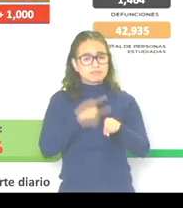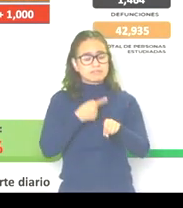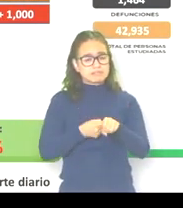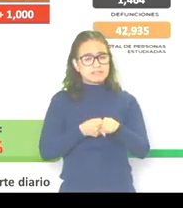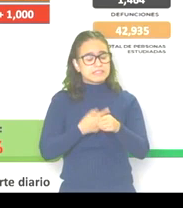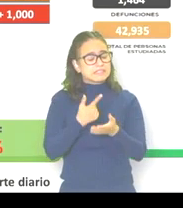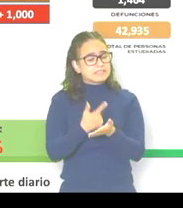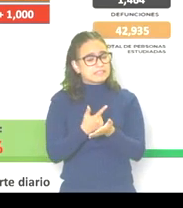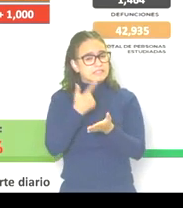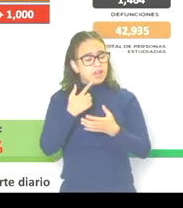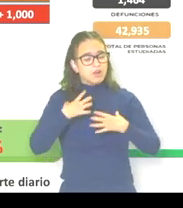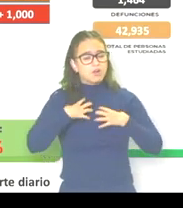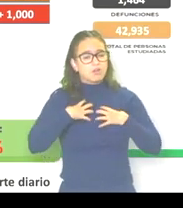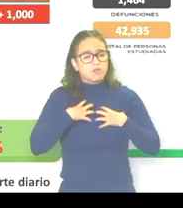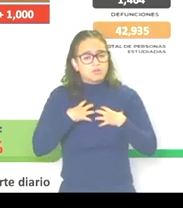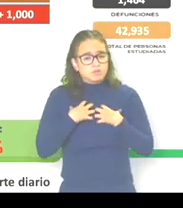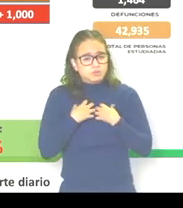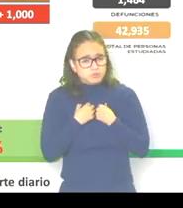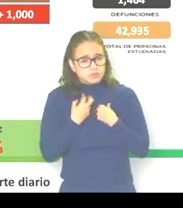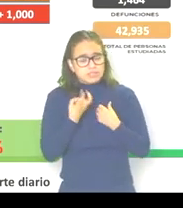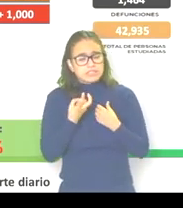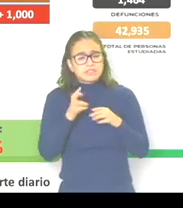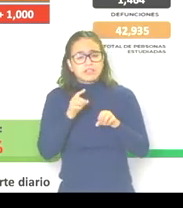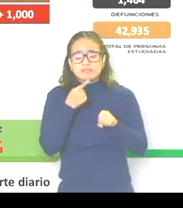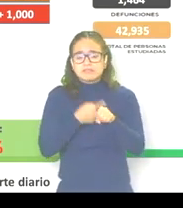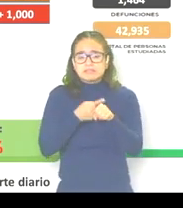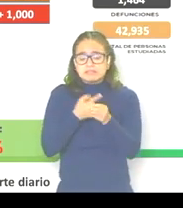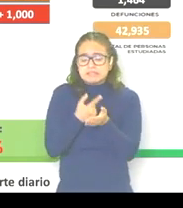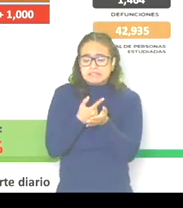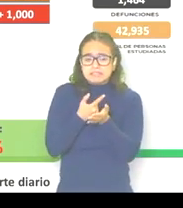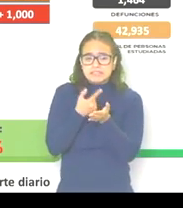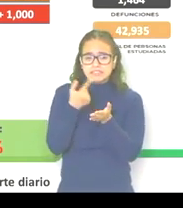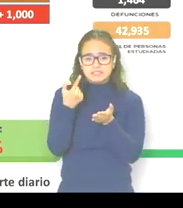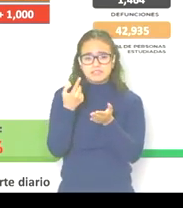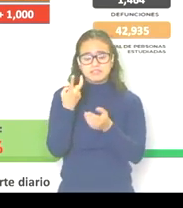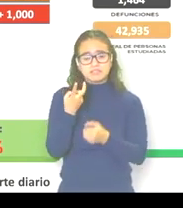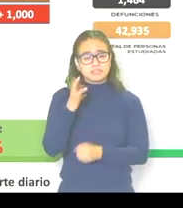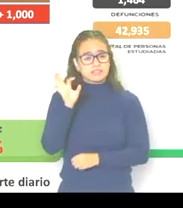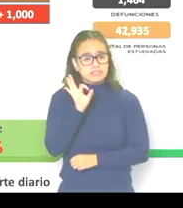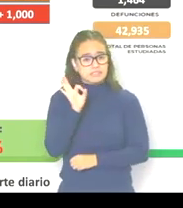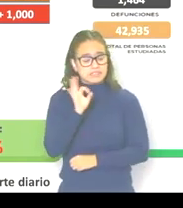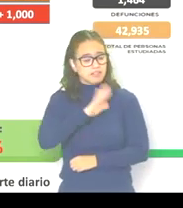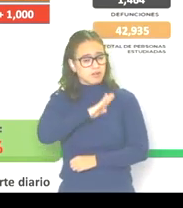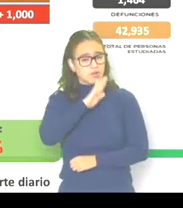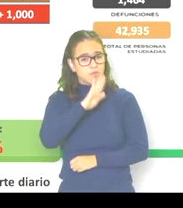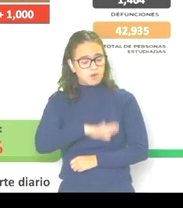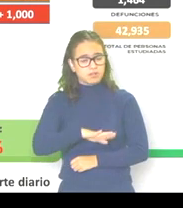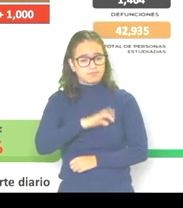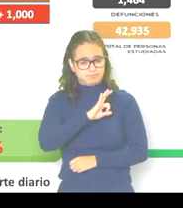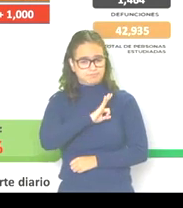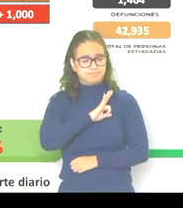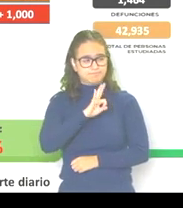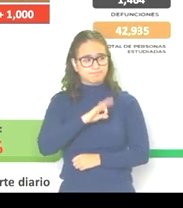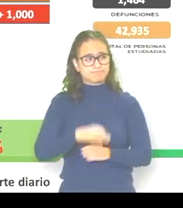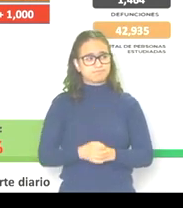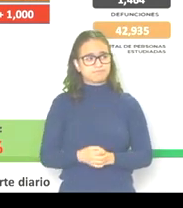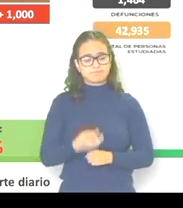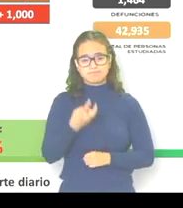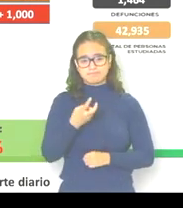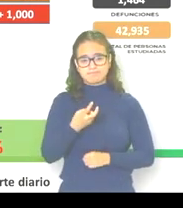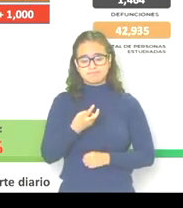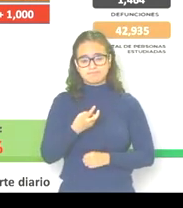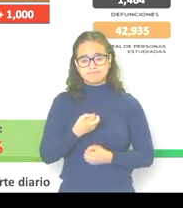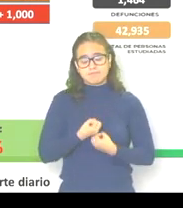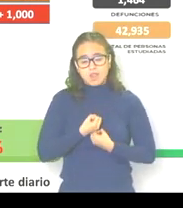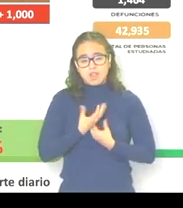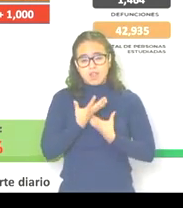importante a nivel pulmonar y esto va generando enfermedad grave y eventualmente muerte. Y desde aquí pues enviamos